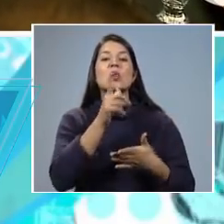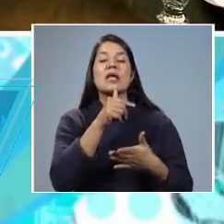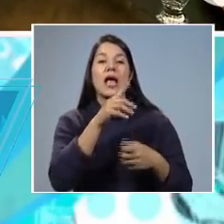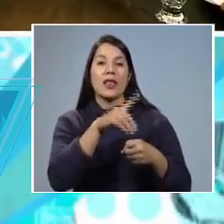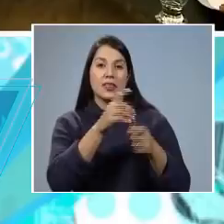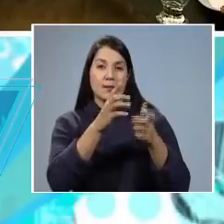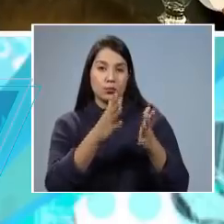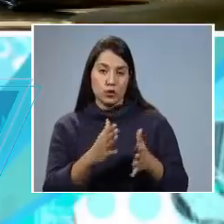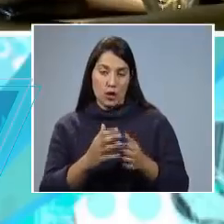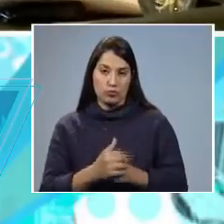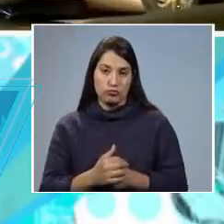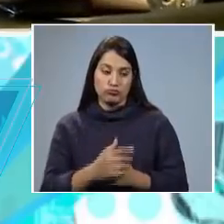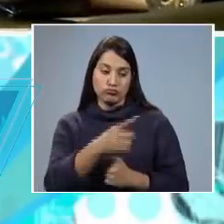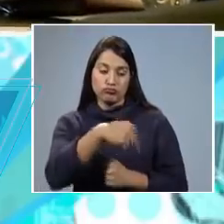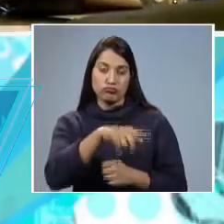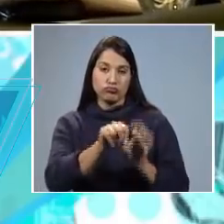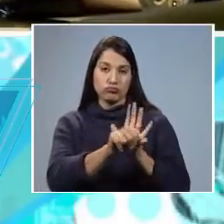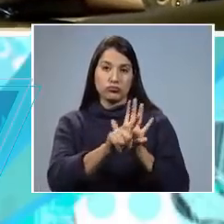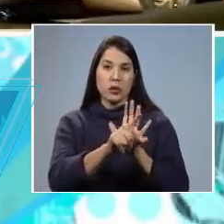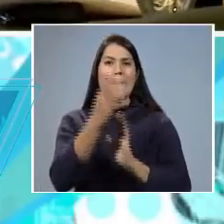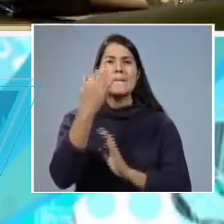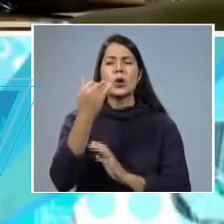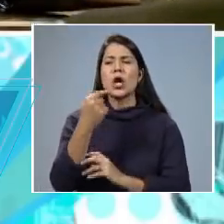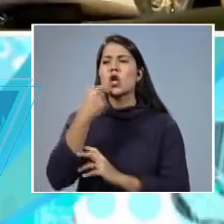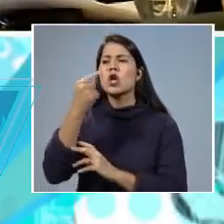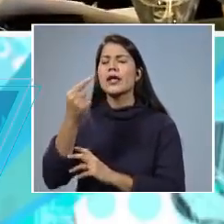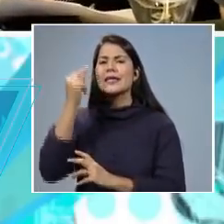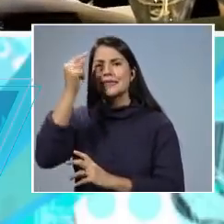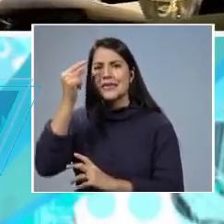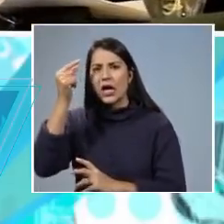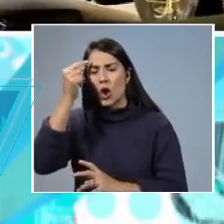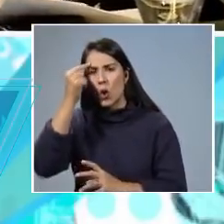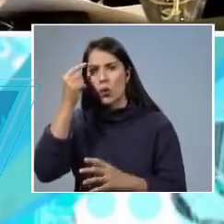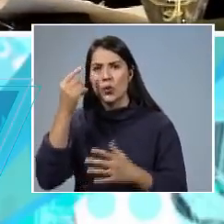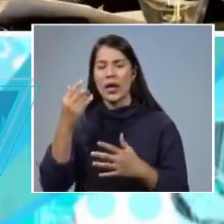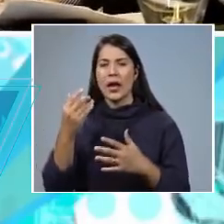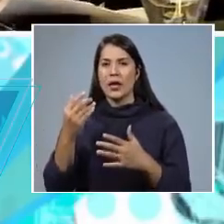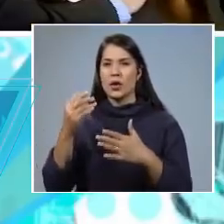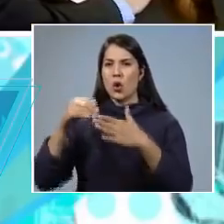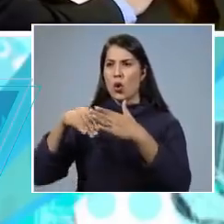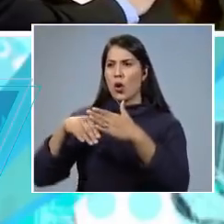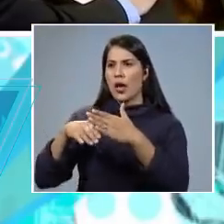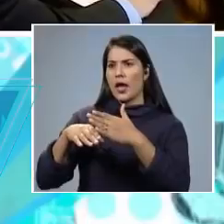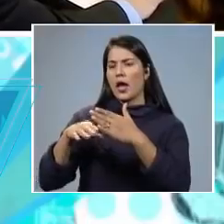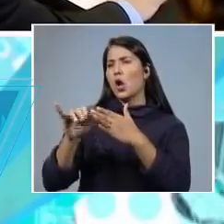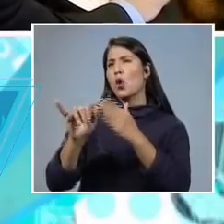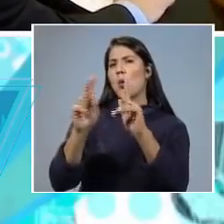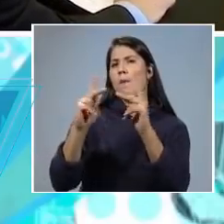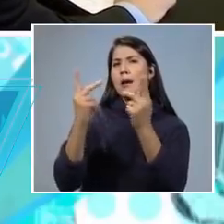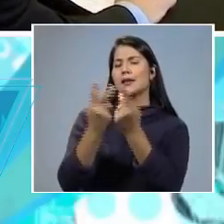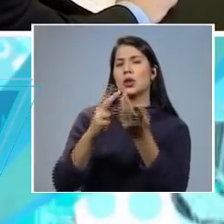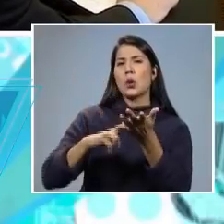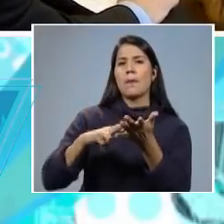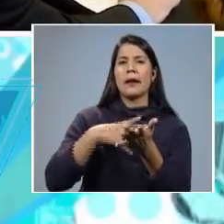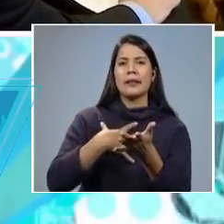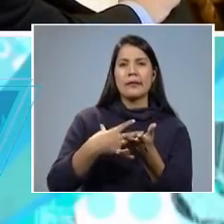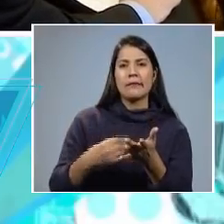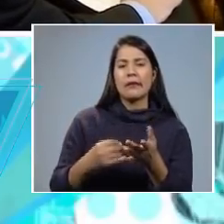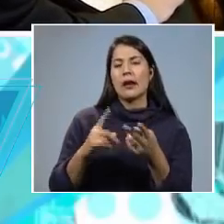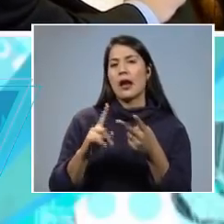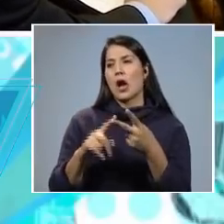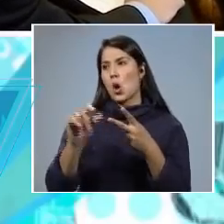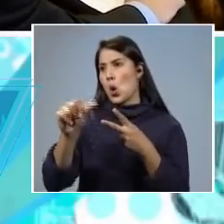discurso del Poder Legislativo ha sido en los grupos, sobre todo de Liberación Nacional, de